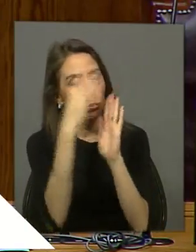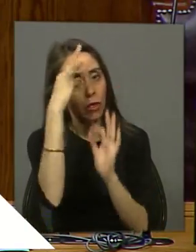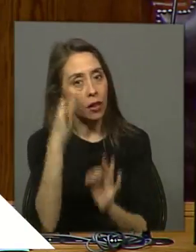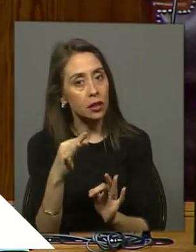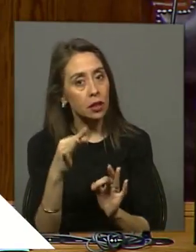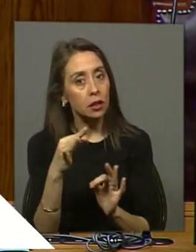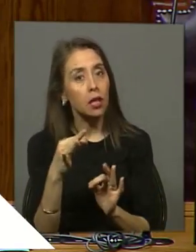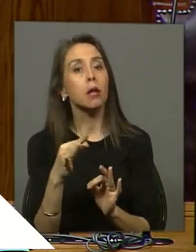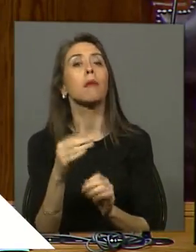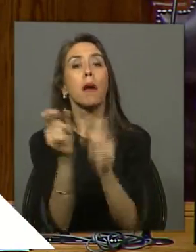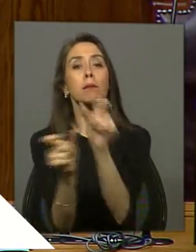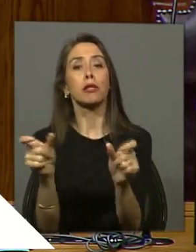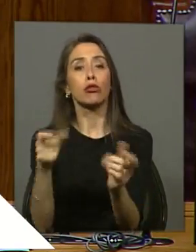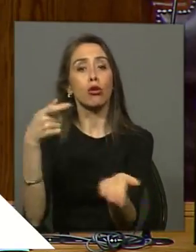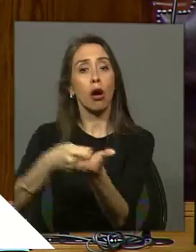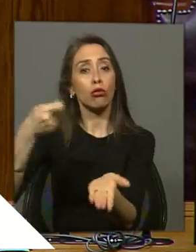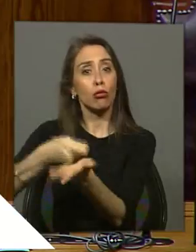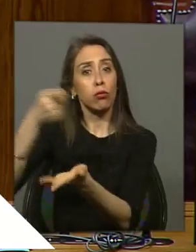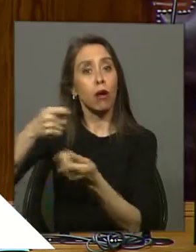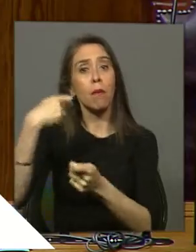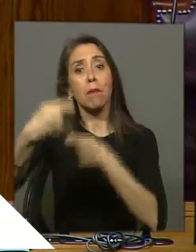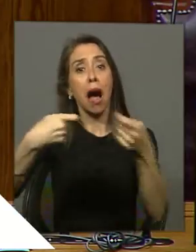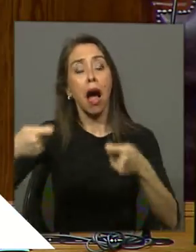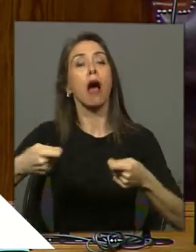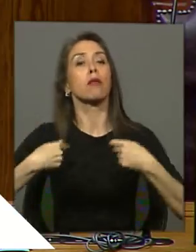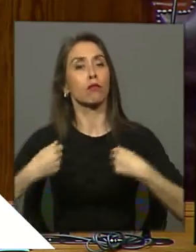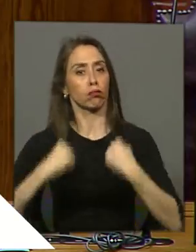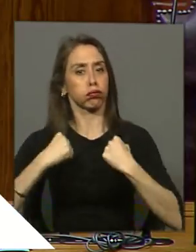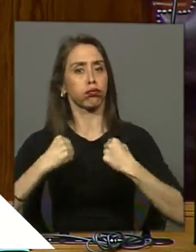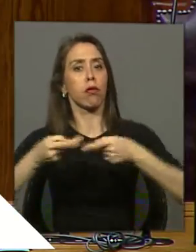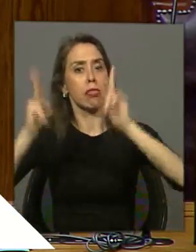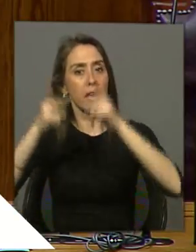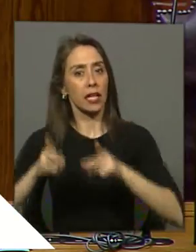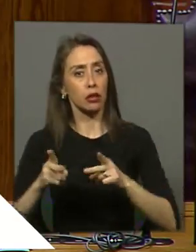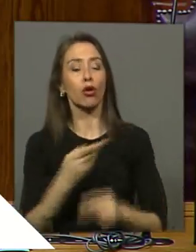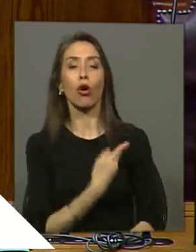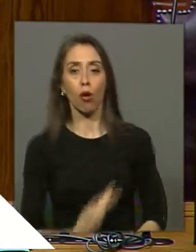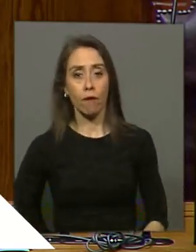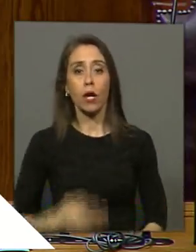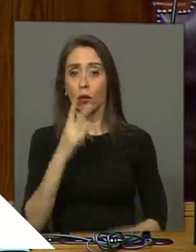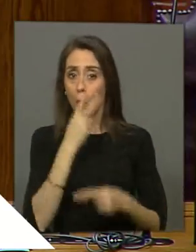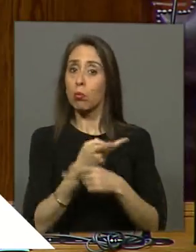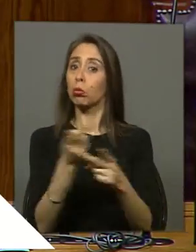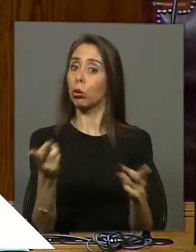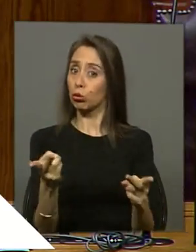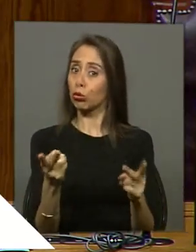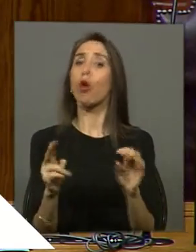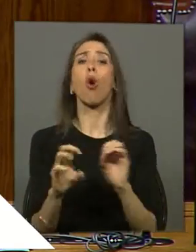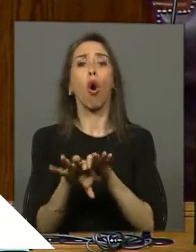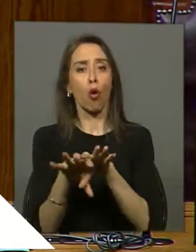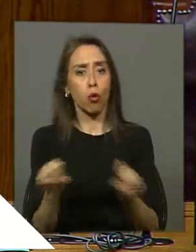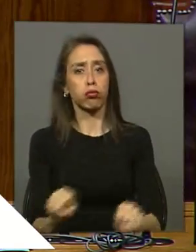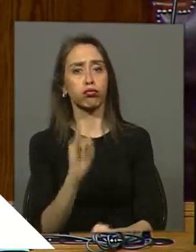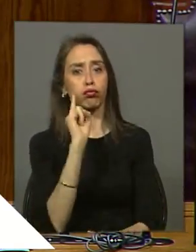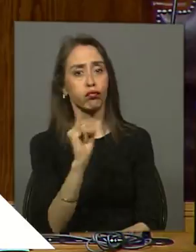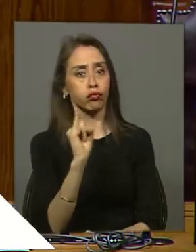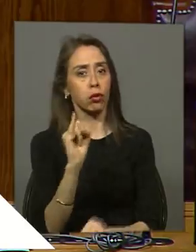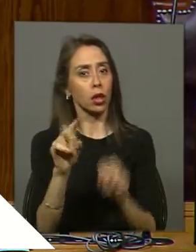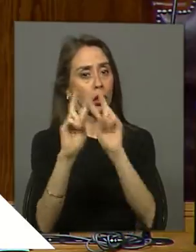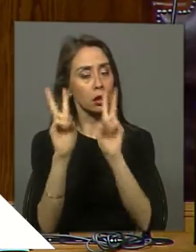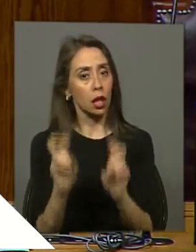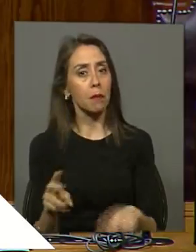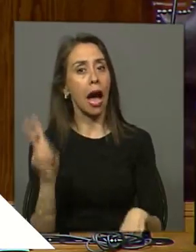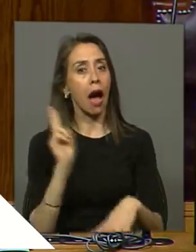fortalecimiento de los consumidores. Como gobierno hemos dado muestra clara de nuestro compromiso en esta materia. Estamos